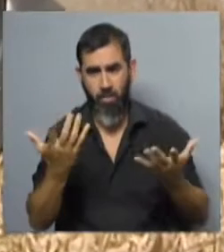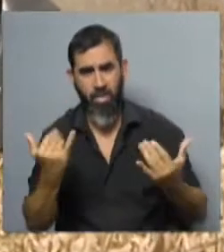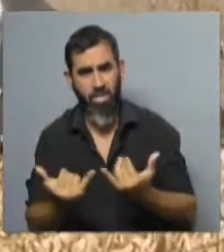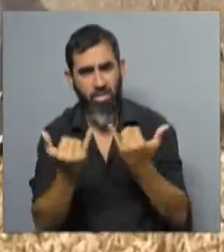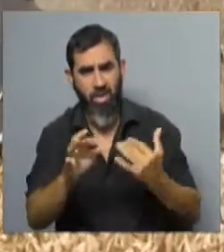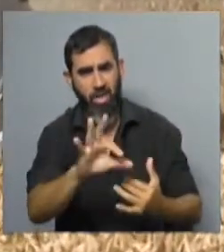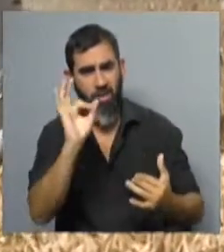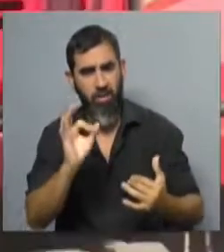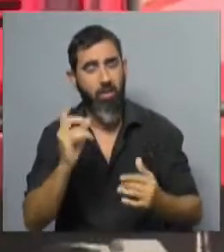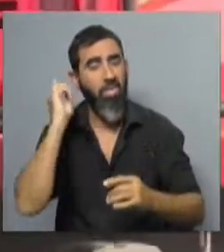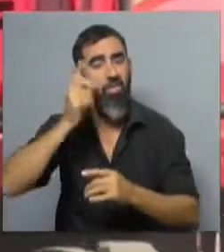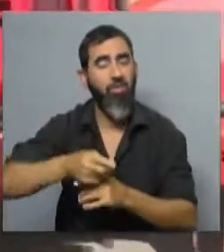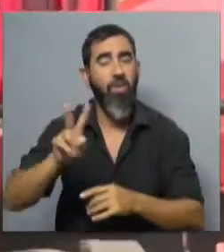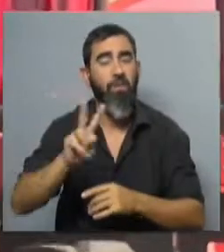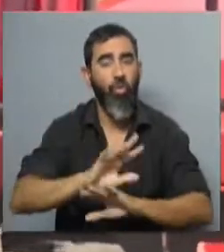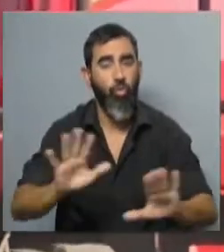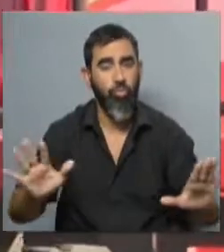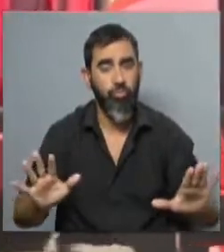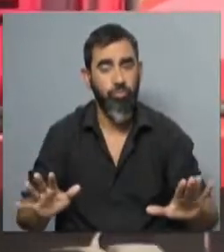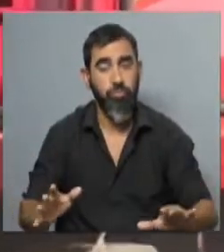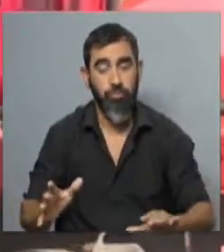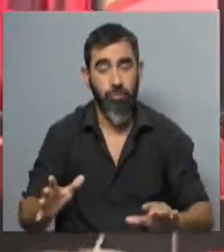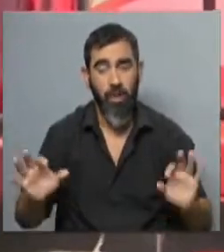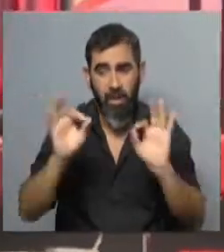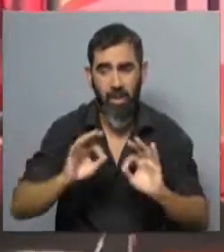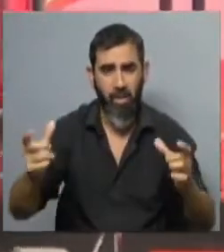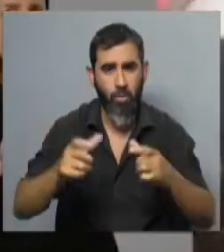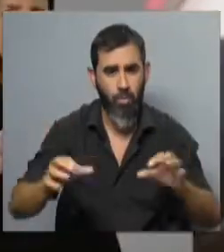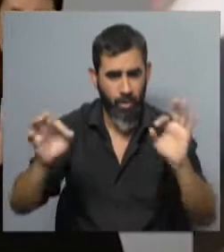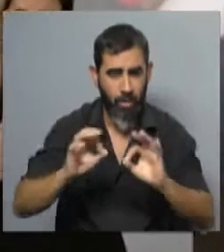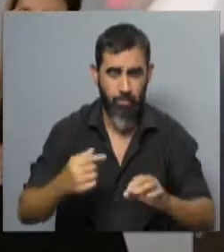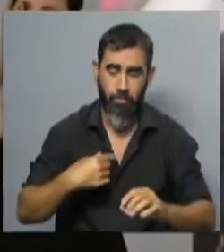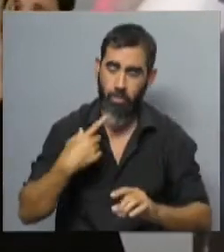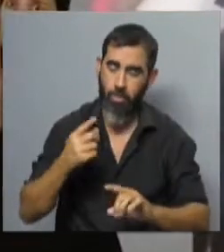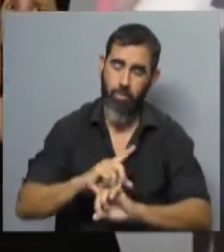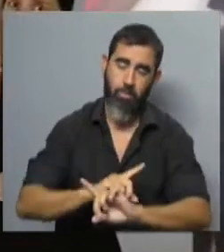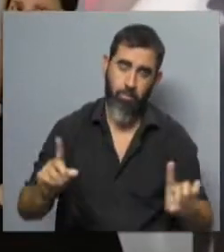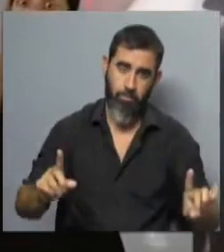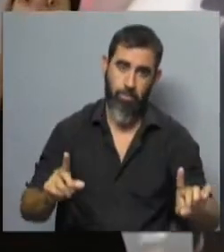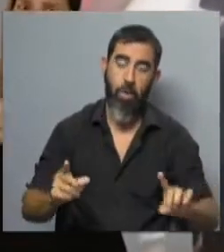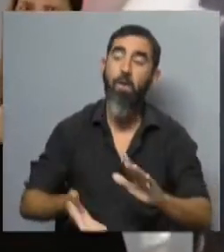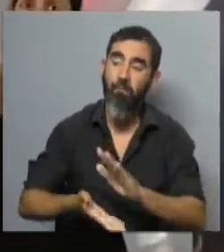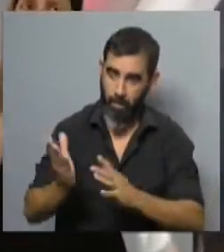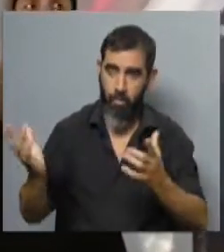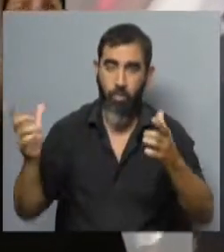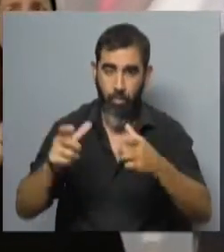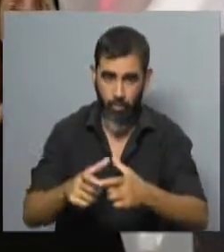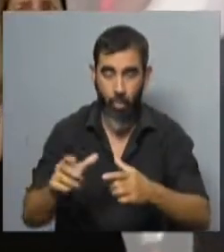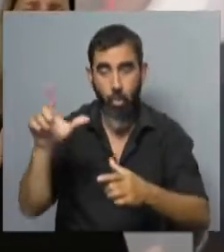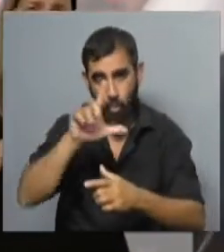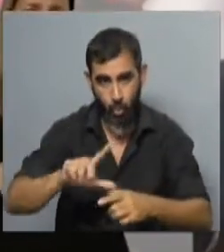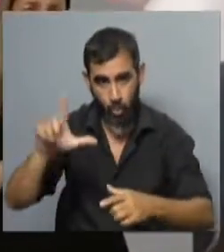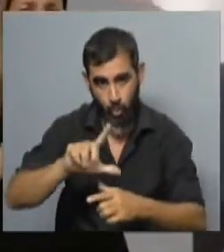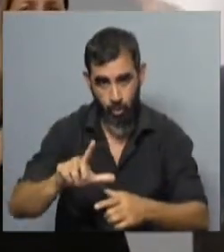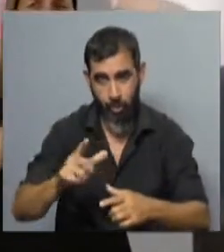día. No, no, pero decidimos tal día. Así que ya no hacemos reunión ni hacemos nada. Le digo, no, no, no. Nico, decirle que vamos a hacer reunión y hacemos el lunes,